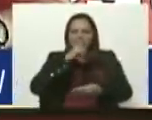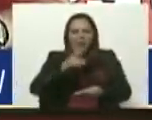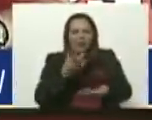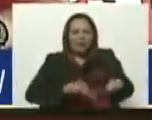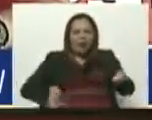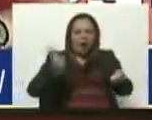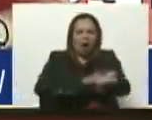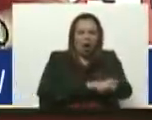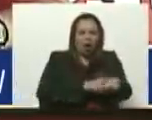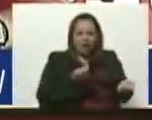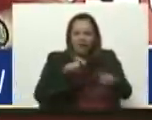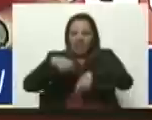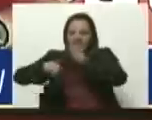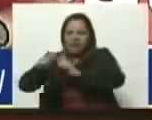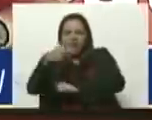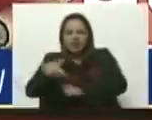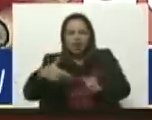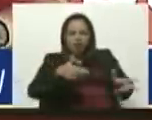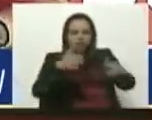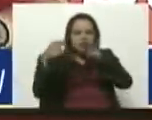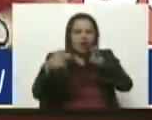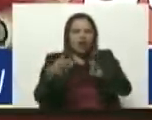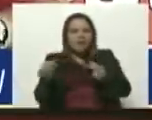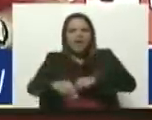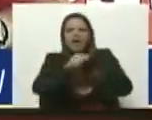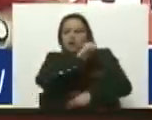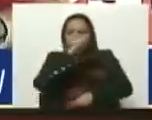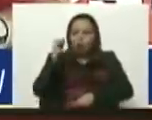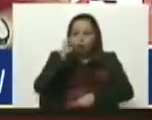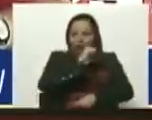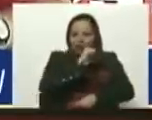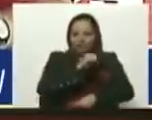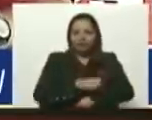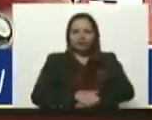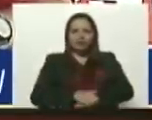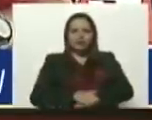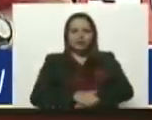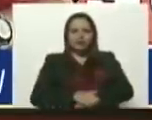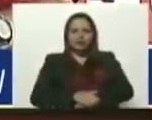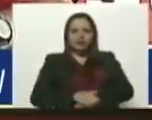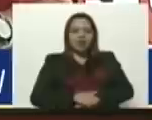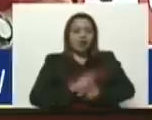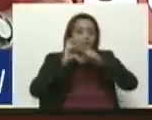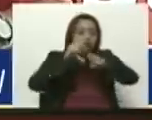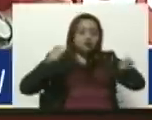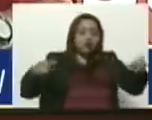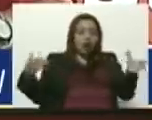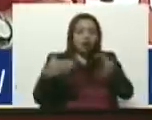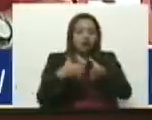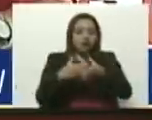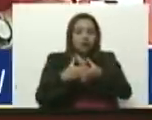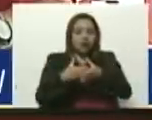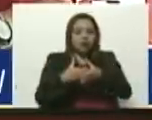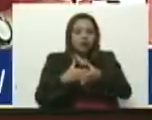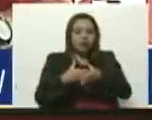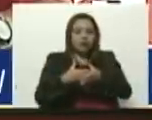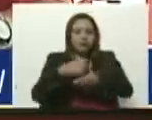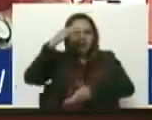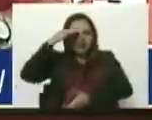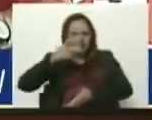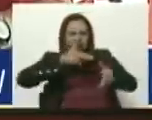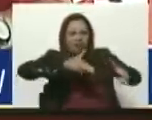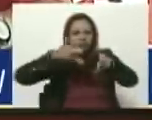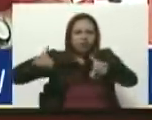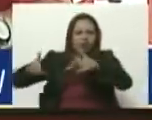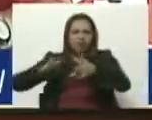sicariato droga la formación de cuerpos paramilitares para aterrorizar a un